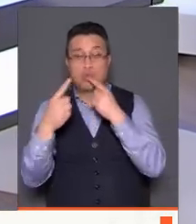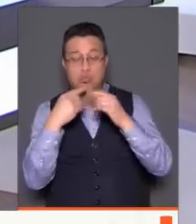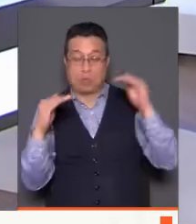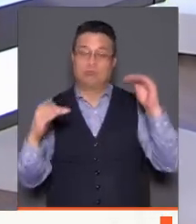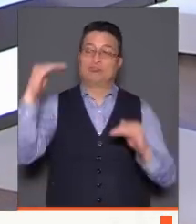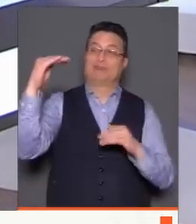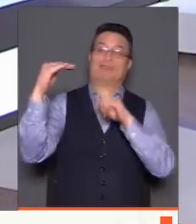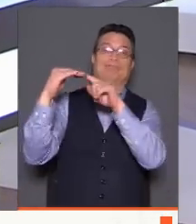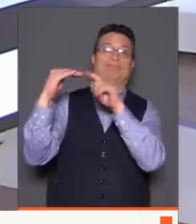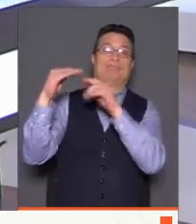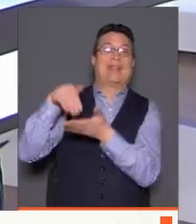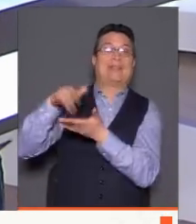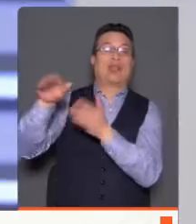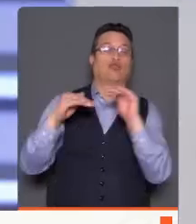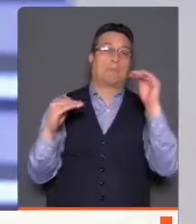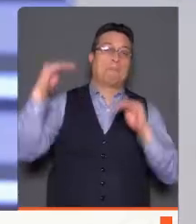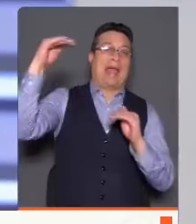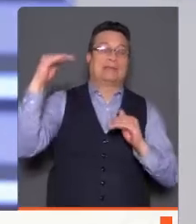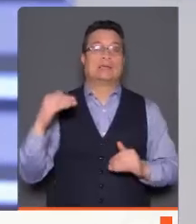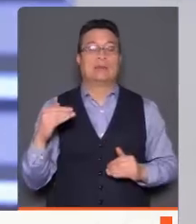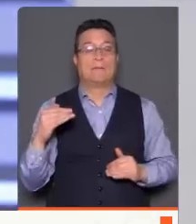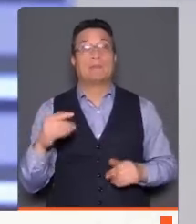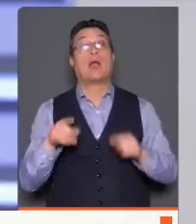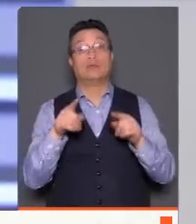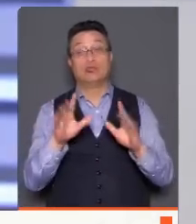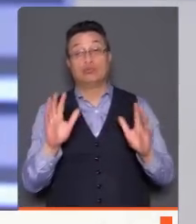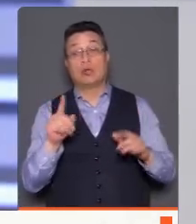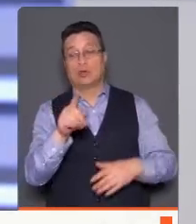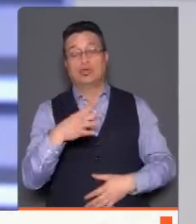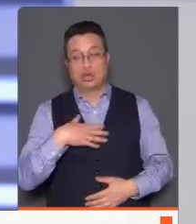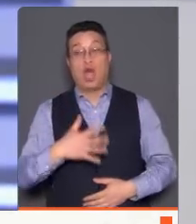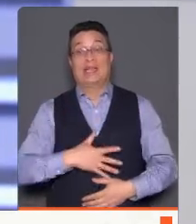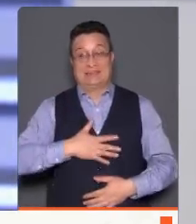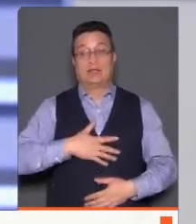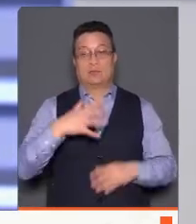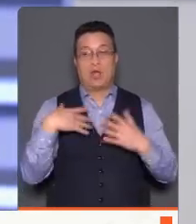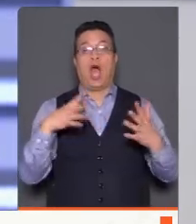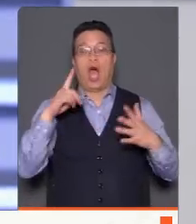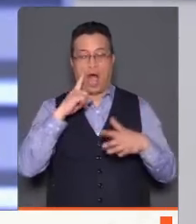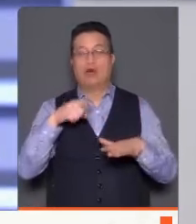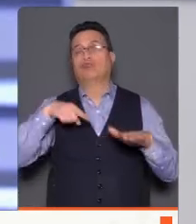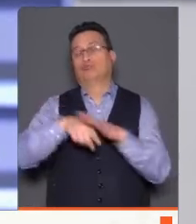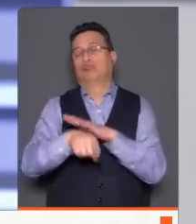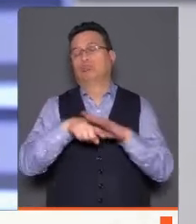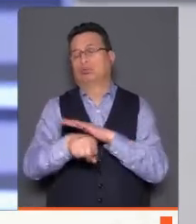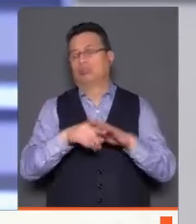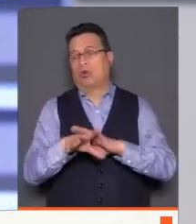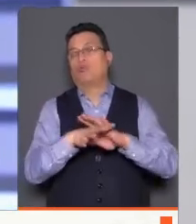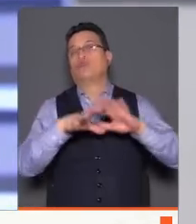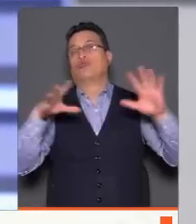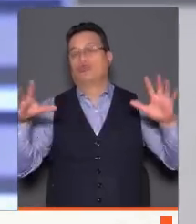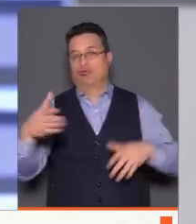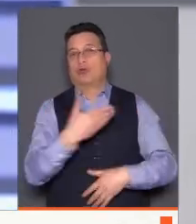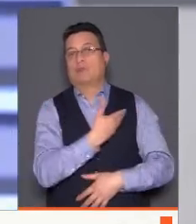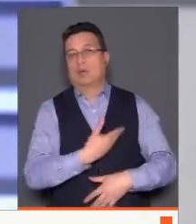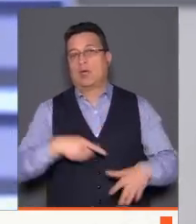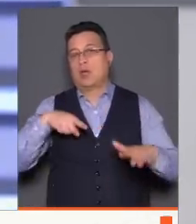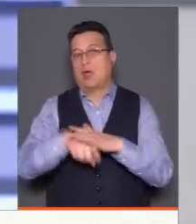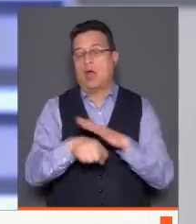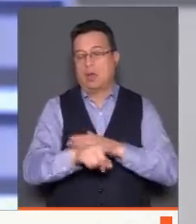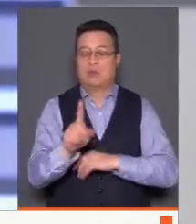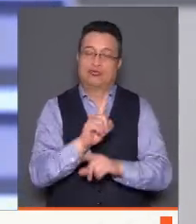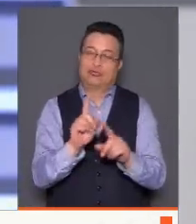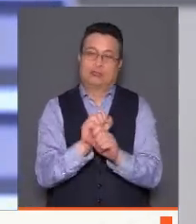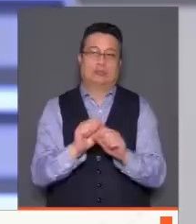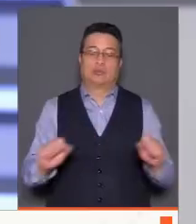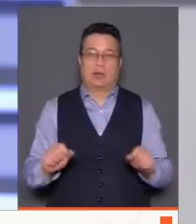rechazo. ¿Puede cambiar eso con este acuerdo? A ver, mira, yo siento que ha habido claramente un intervencionismo permanente en este proceso y evidentemente